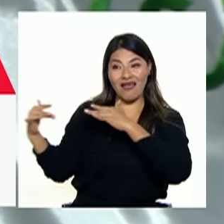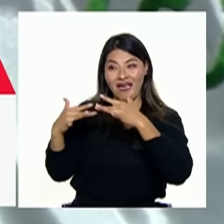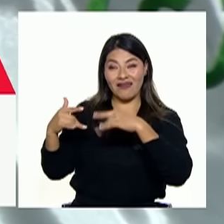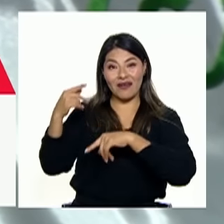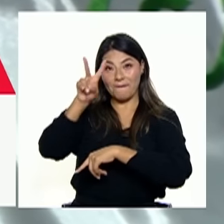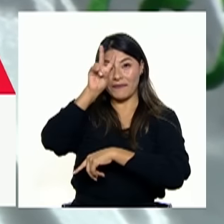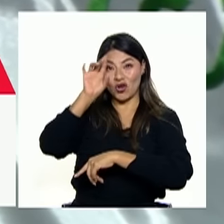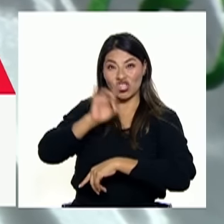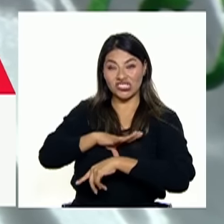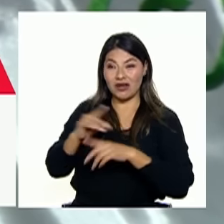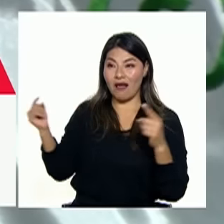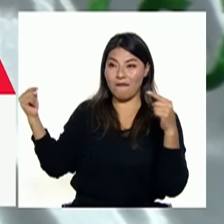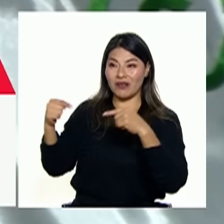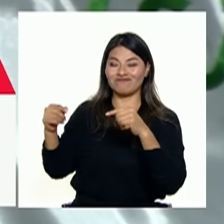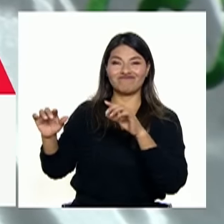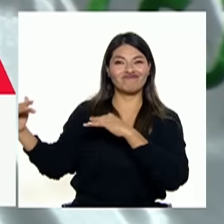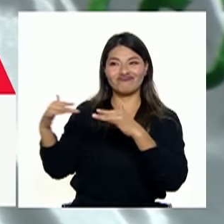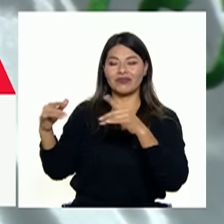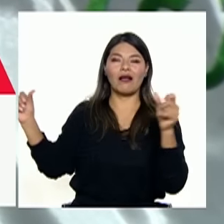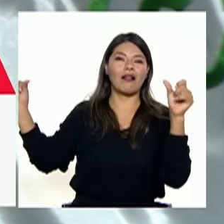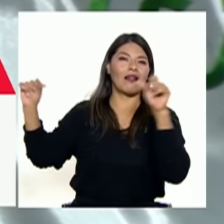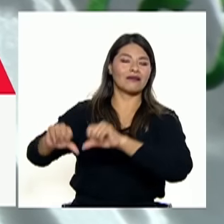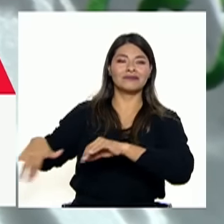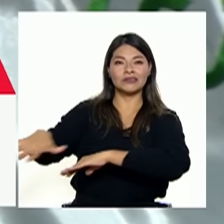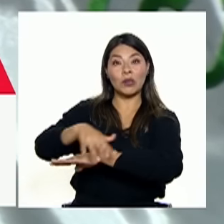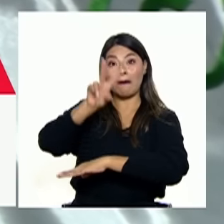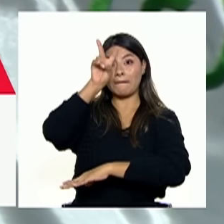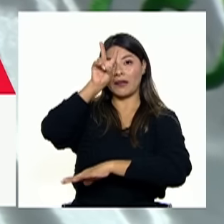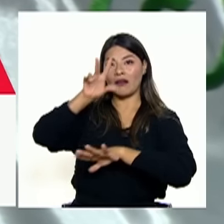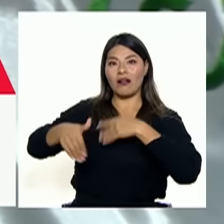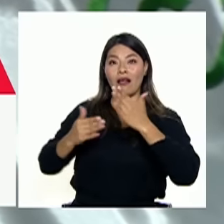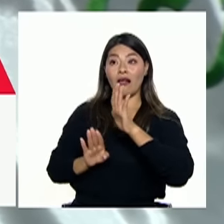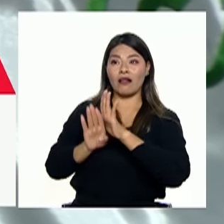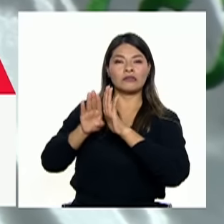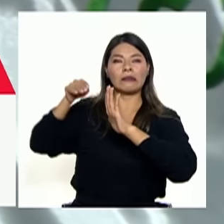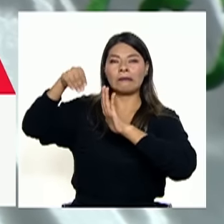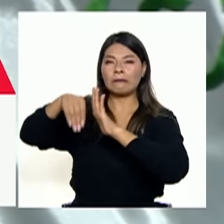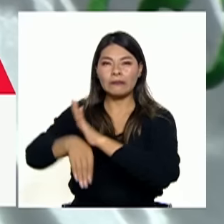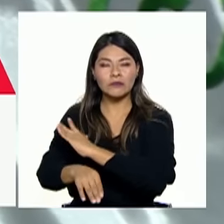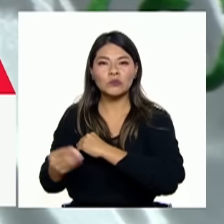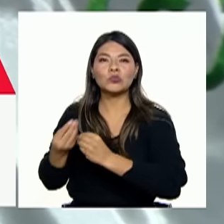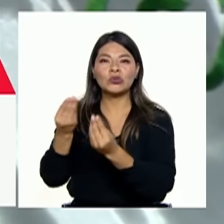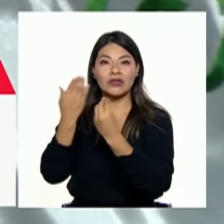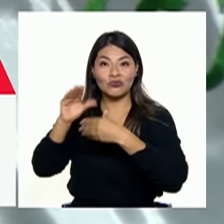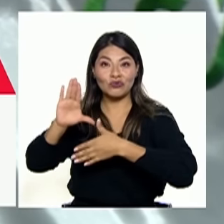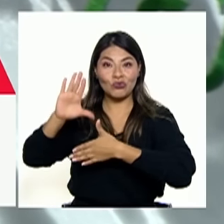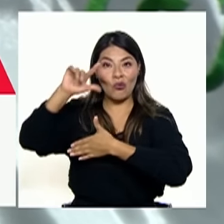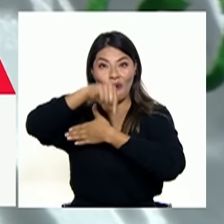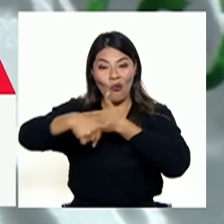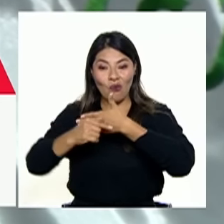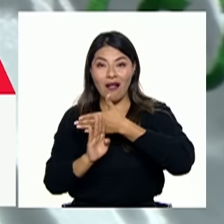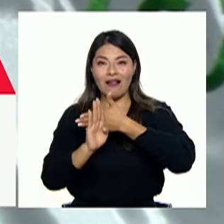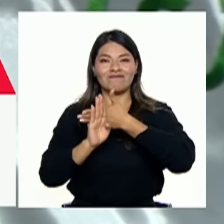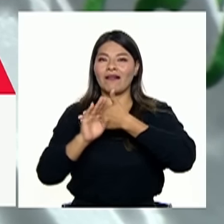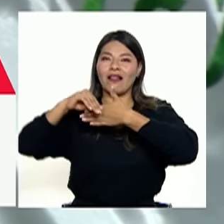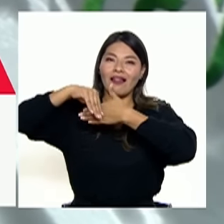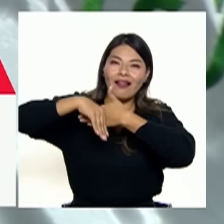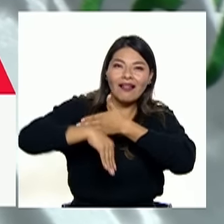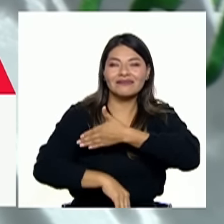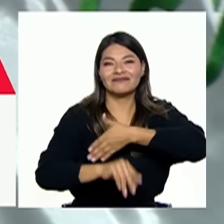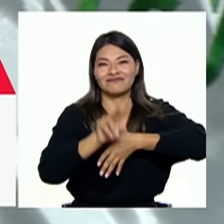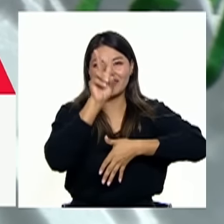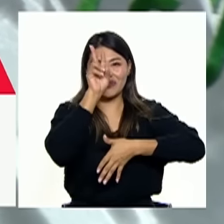ese momento en que el Perú pierde su rol histórico como eje fundamental de esta parte del continente, viéndose relegado en